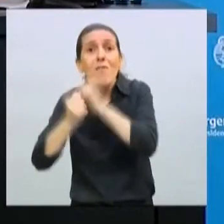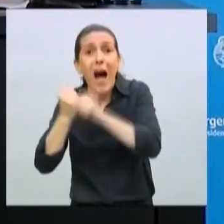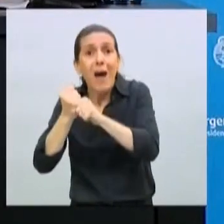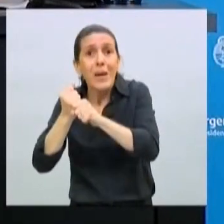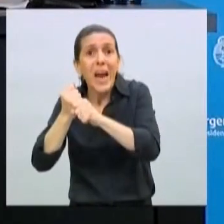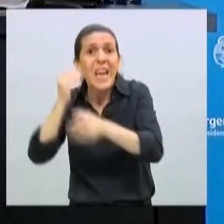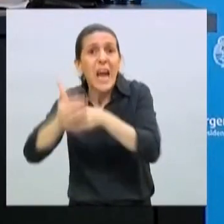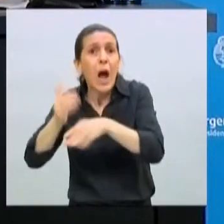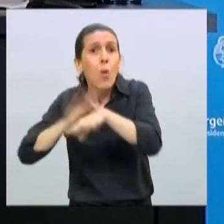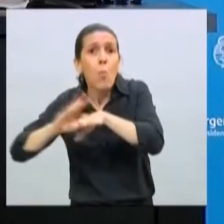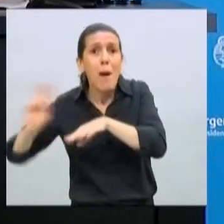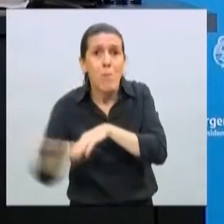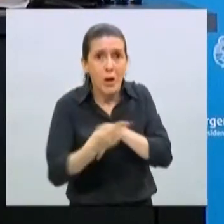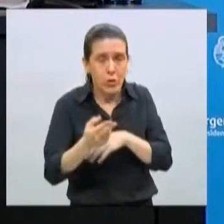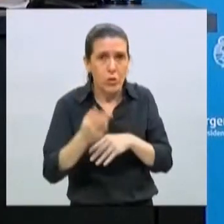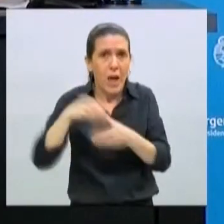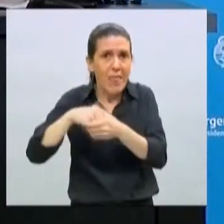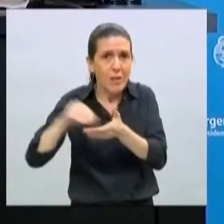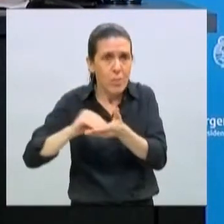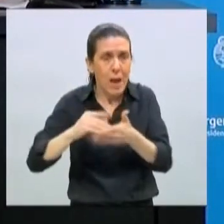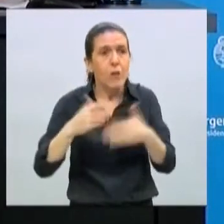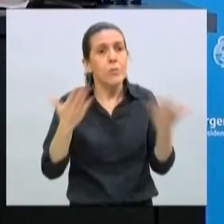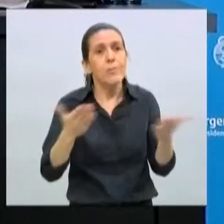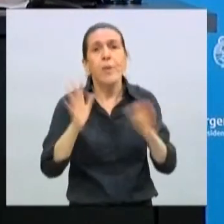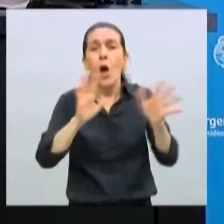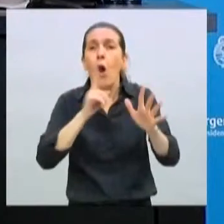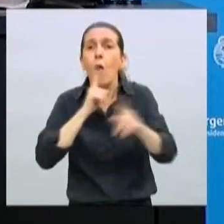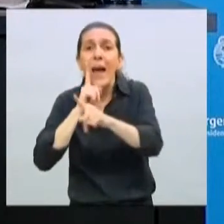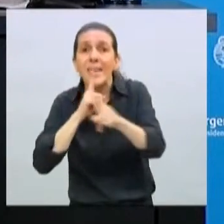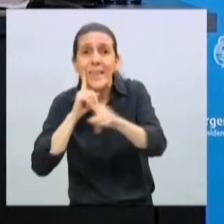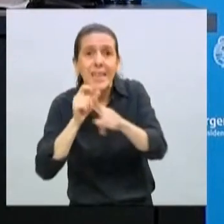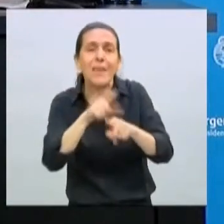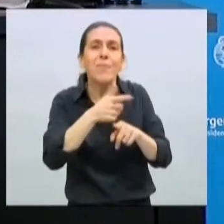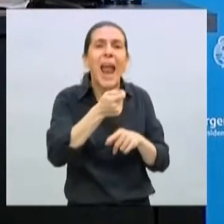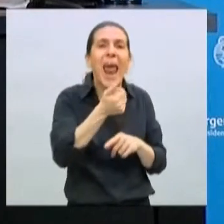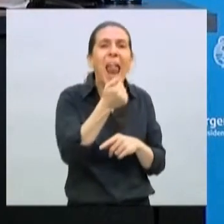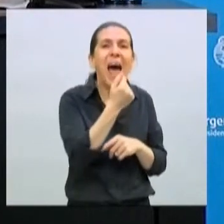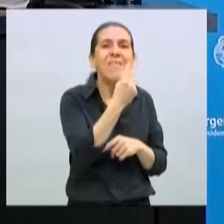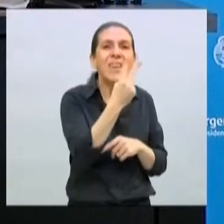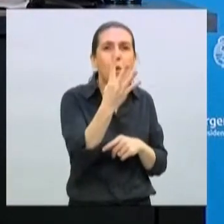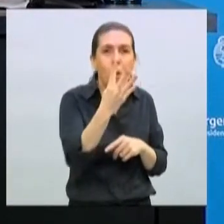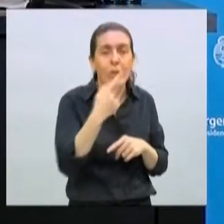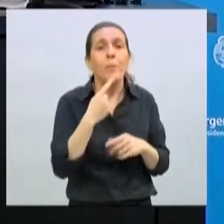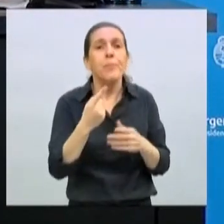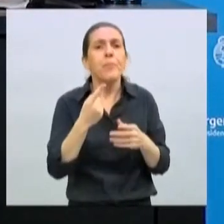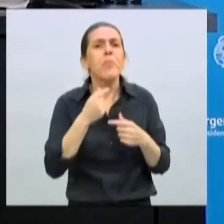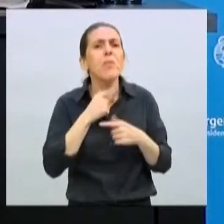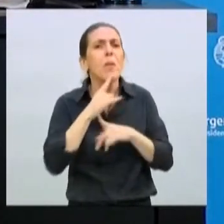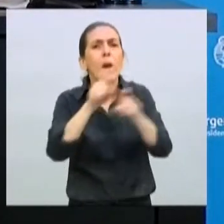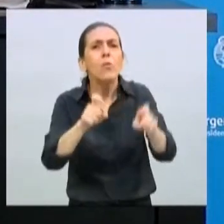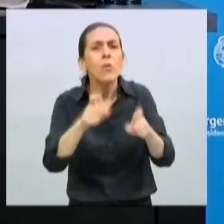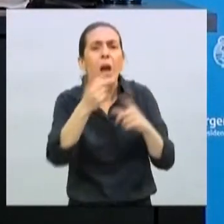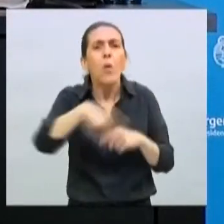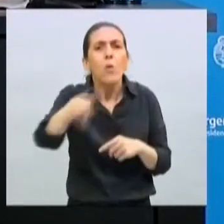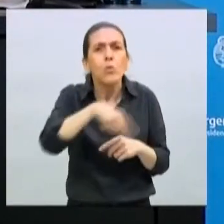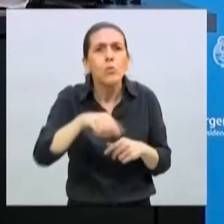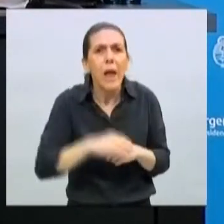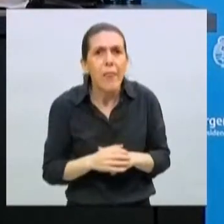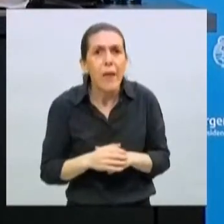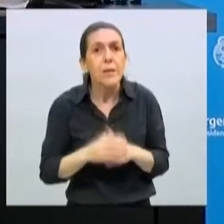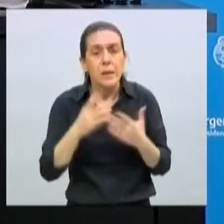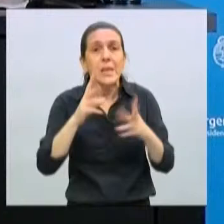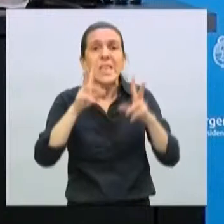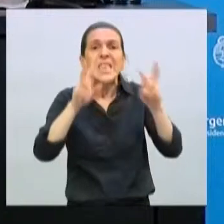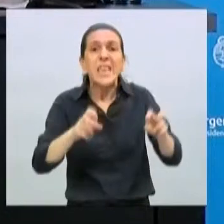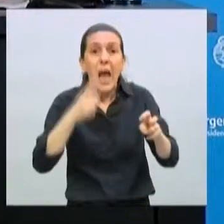Buenas noches, Cristian Balbo para A24. Hola, Cristian. ¿Qué tal? Muy bien. Quería preguntarles qué valor le dan a la posibilidad de que se testee